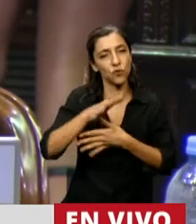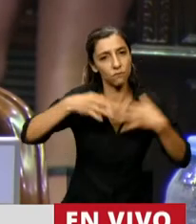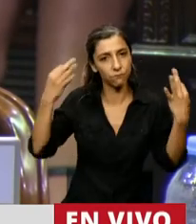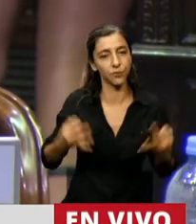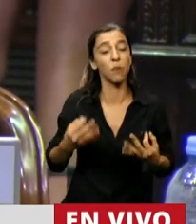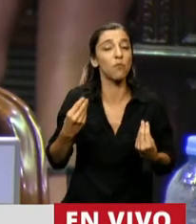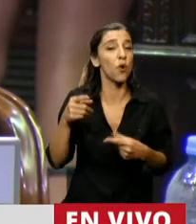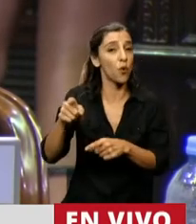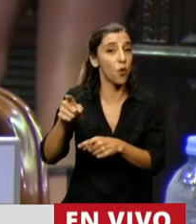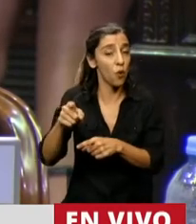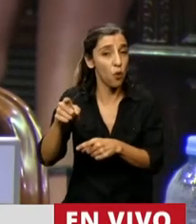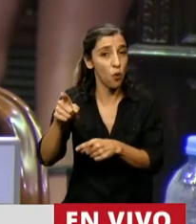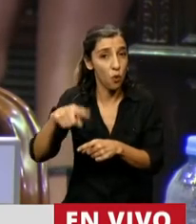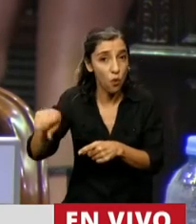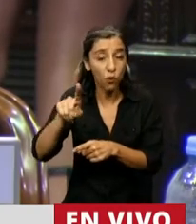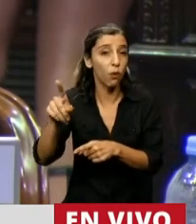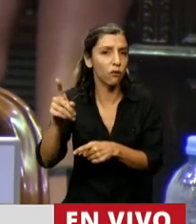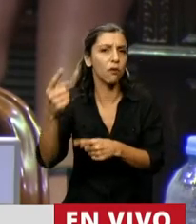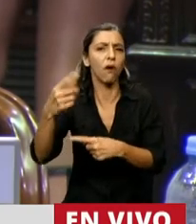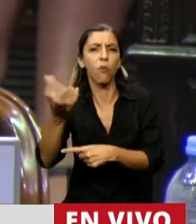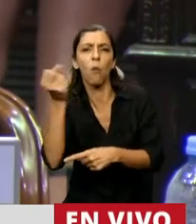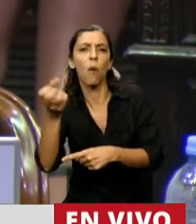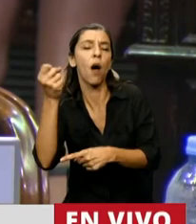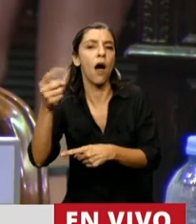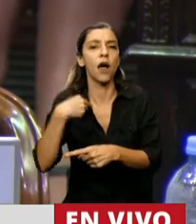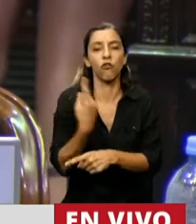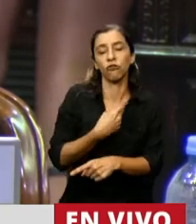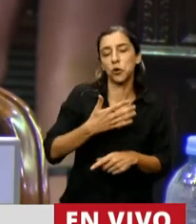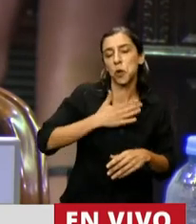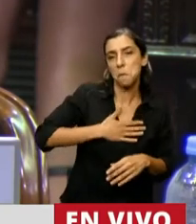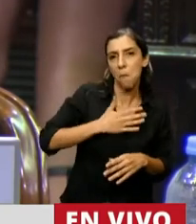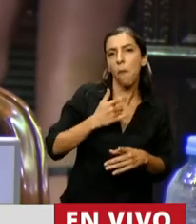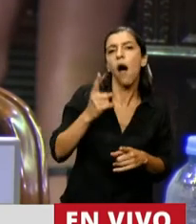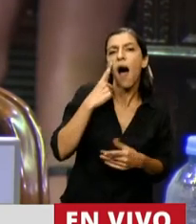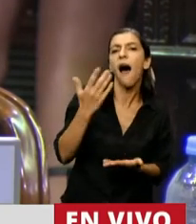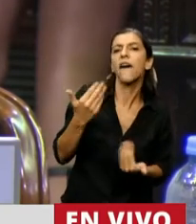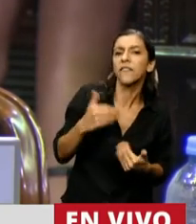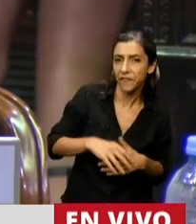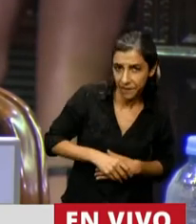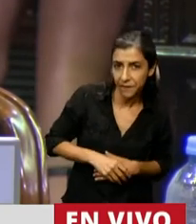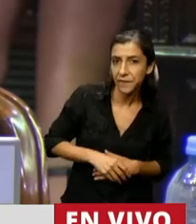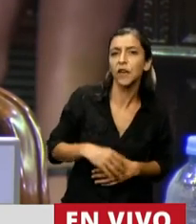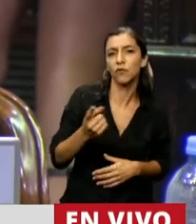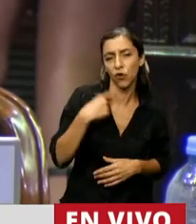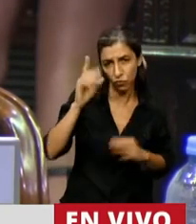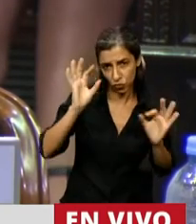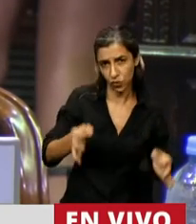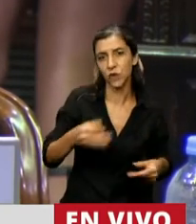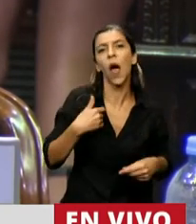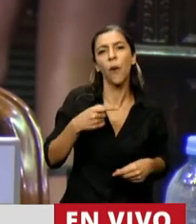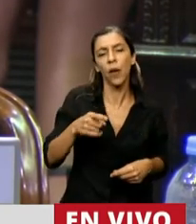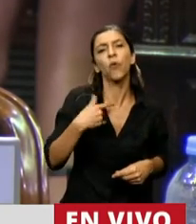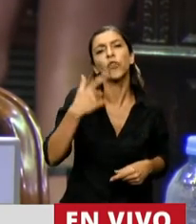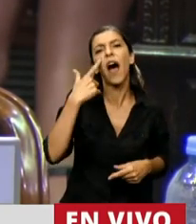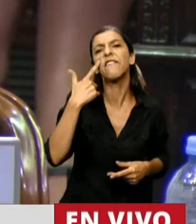ese logro nos hicieron bajar la guardia nosotros ahora queremos aprender sabemos que somos una frustración pero queremos